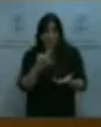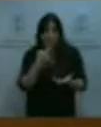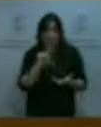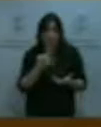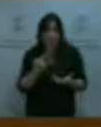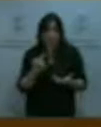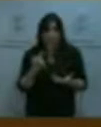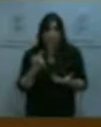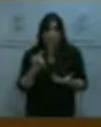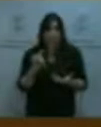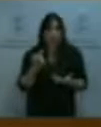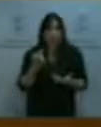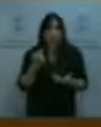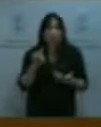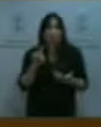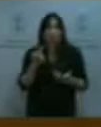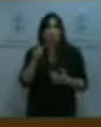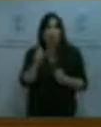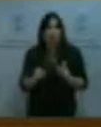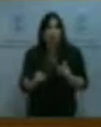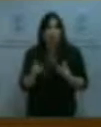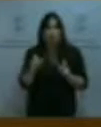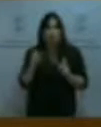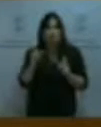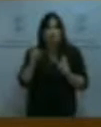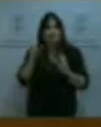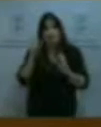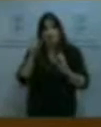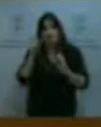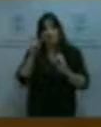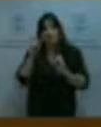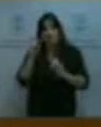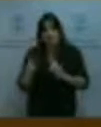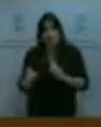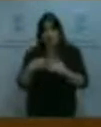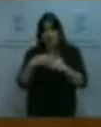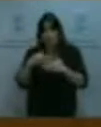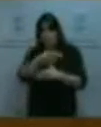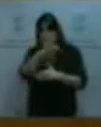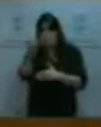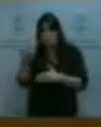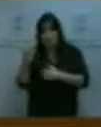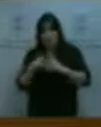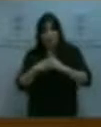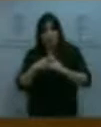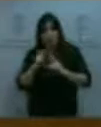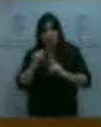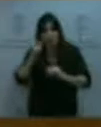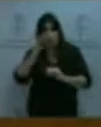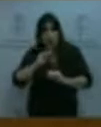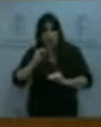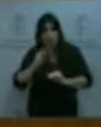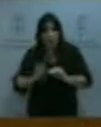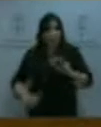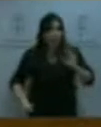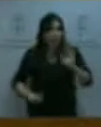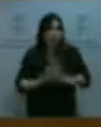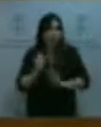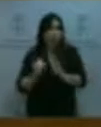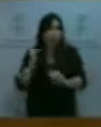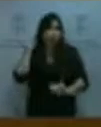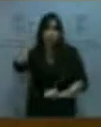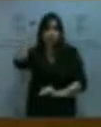que verían disparar la factura eléctrica. Y a mí me llama bastante la atención quienes, desde